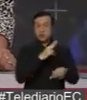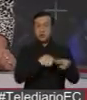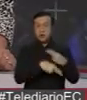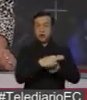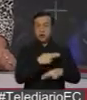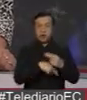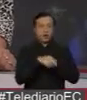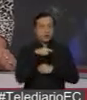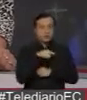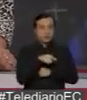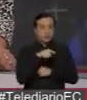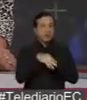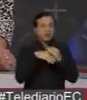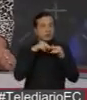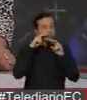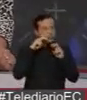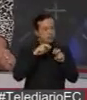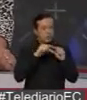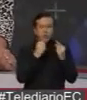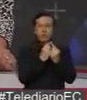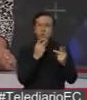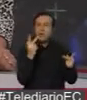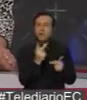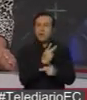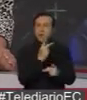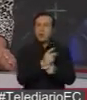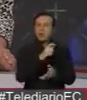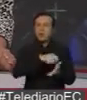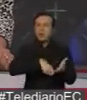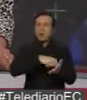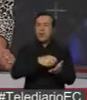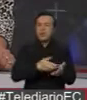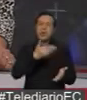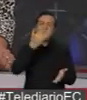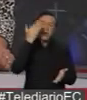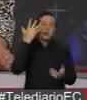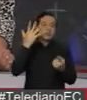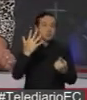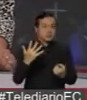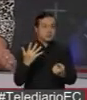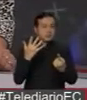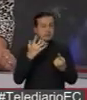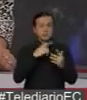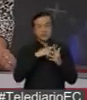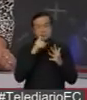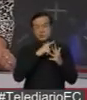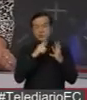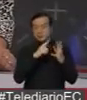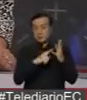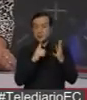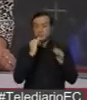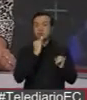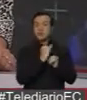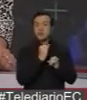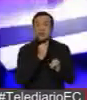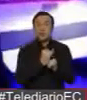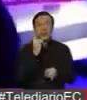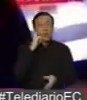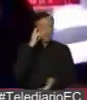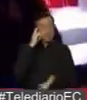una puerta para descubrir una mafia que realizó contratos desde hace 6 años con diferentes organismos del Estado.